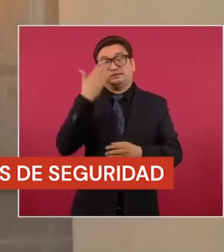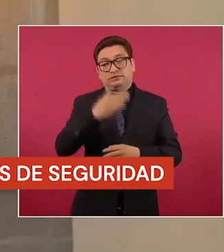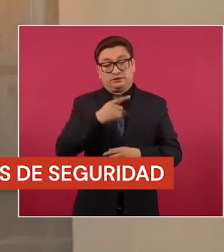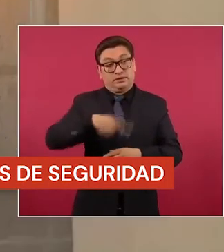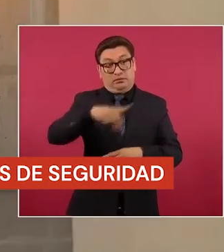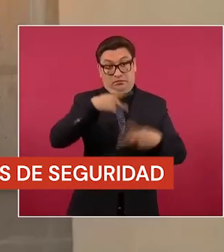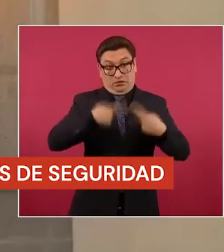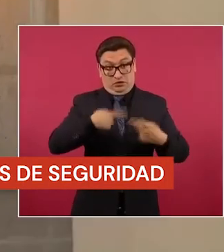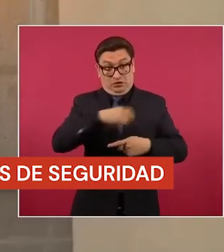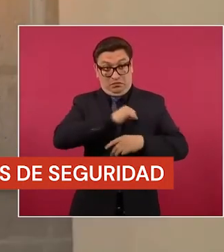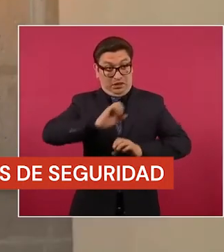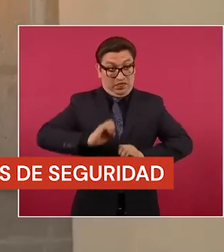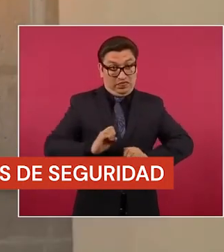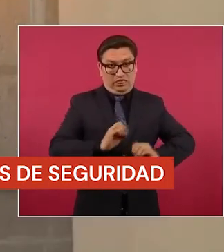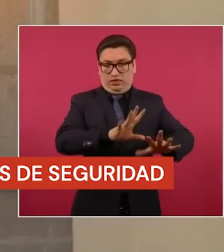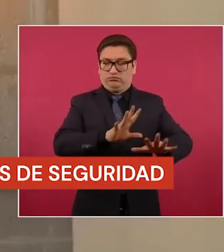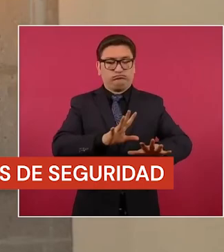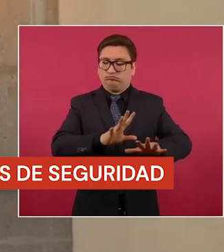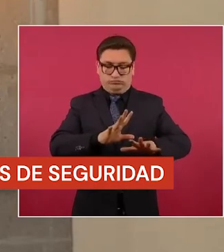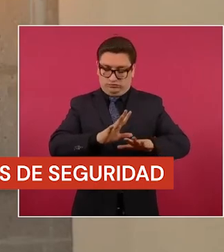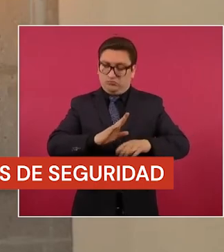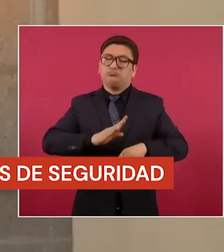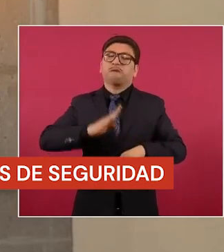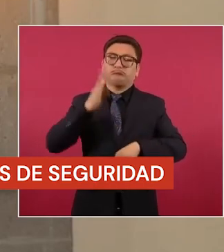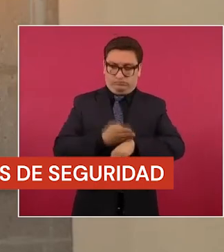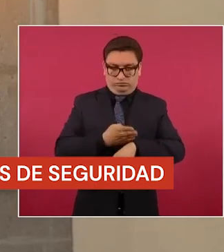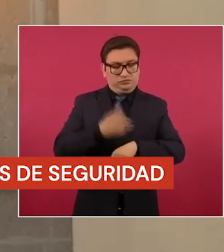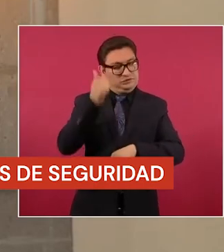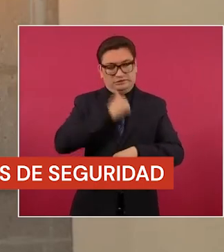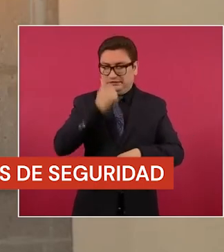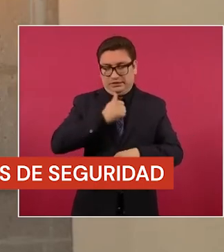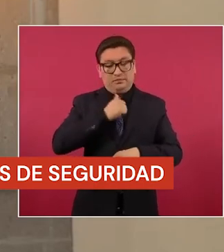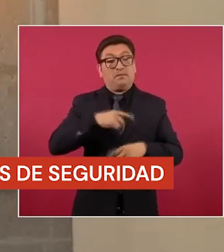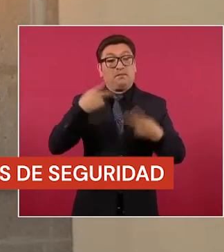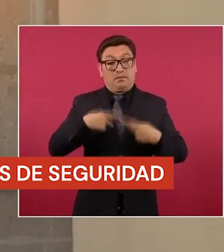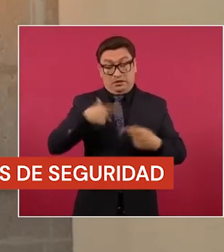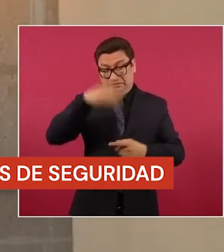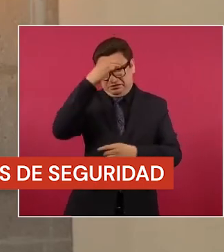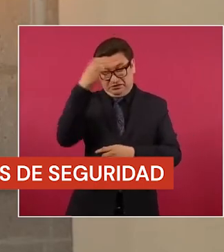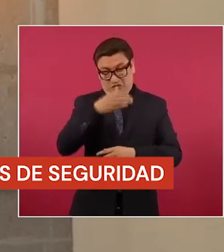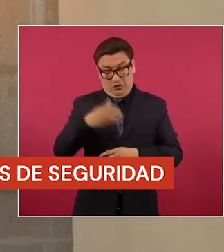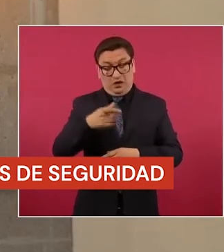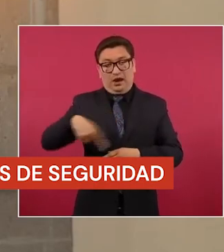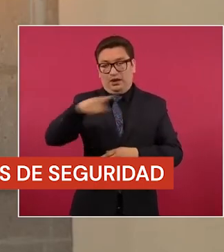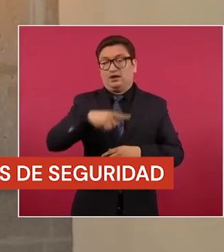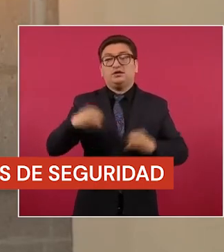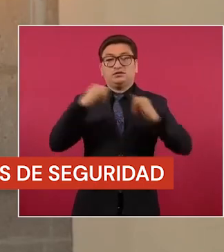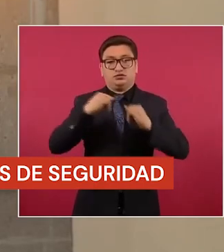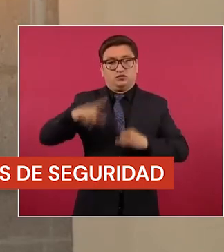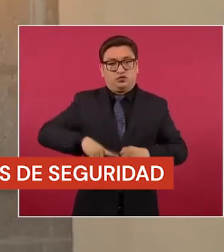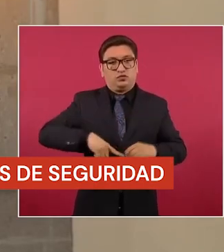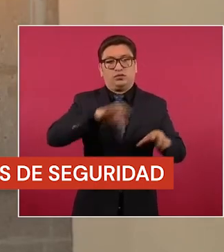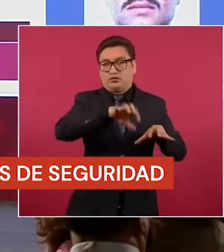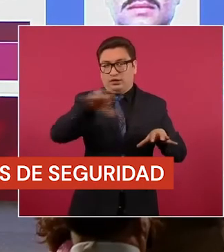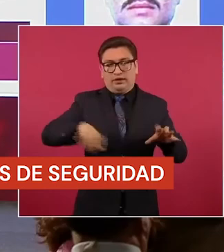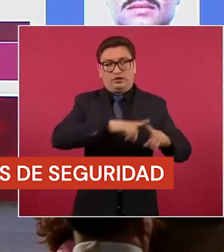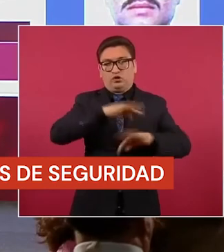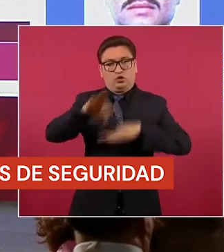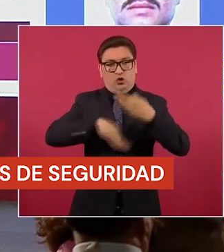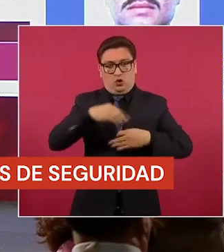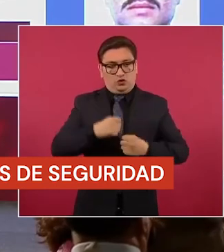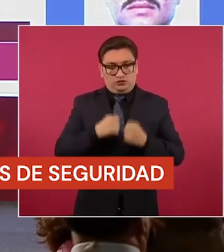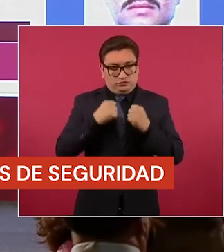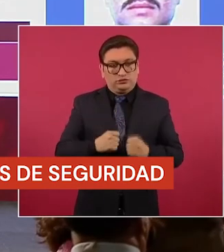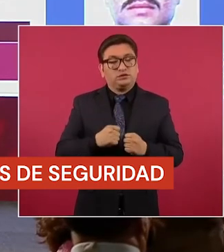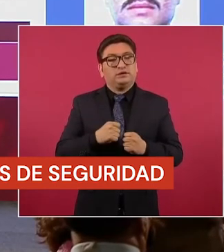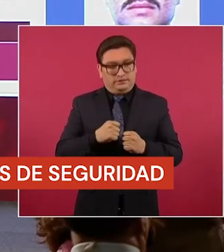recordando que no hay crimen sin castigo y que todas las instituciones de seguridad y procuración de justicia están